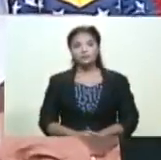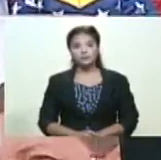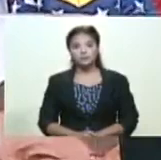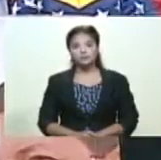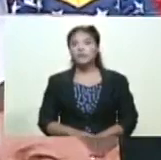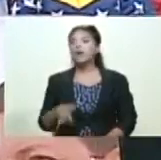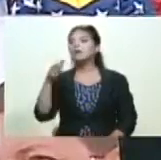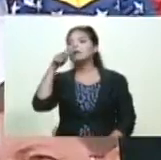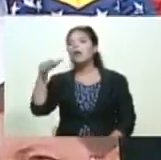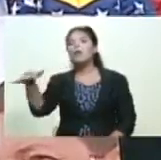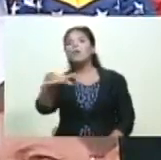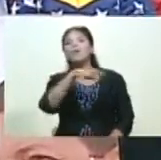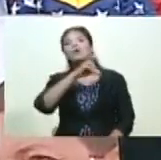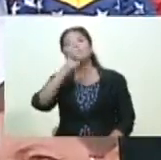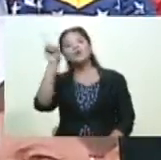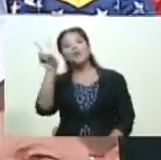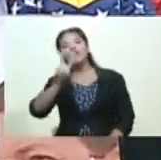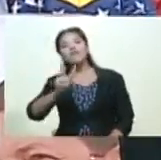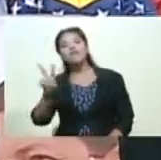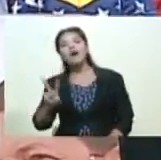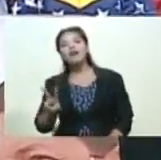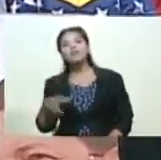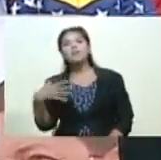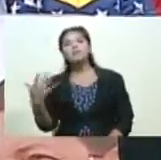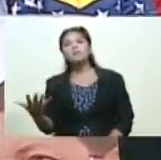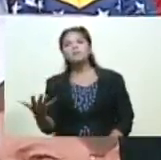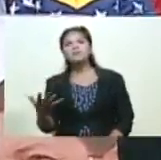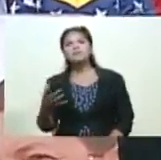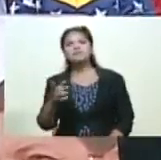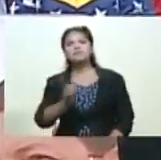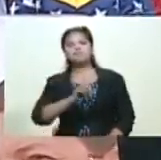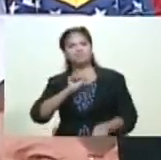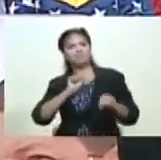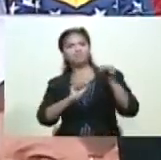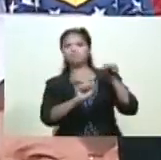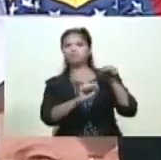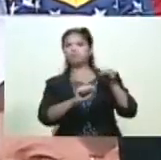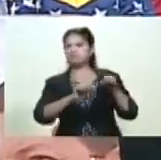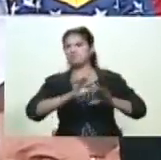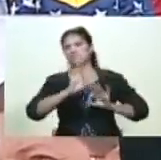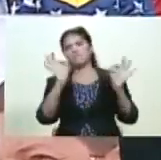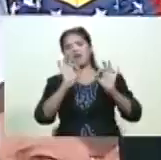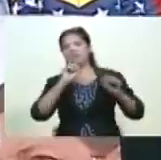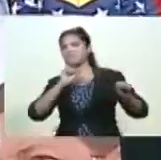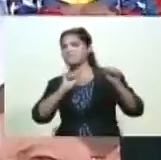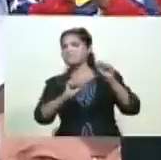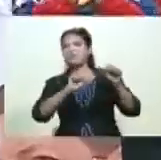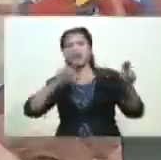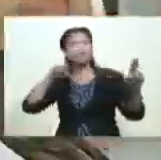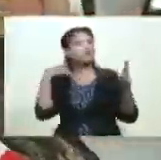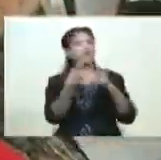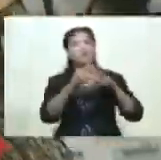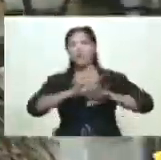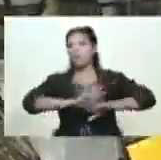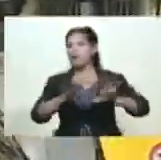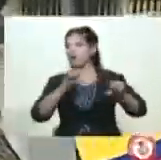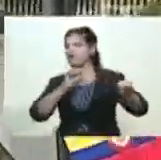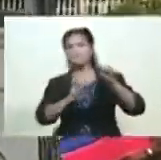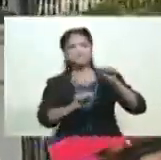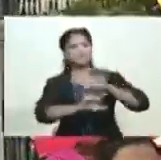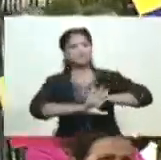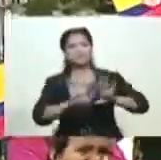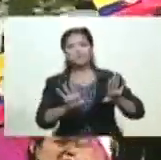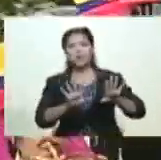Y el pueblo venezolano no cumple órdenes del imperialismo. Nunca las ha cumplido